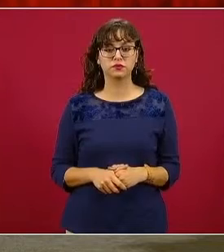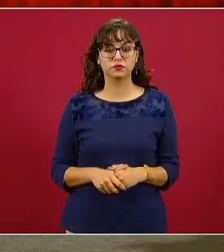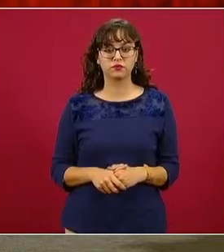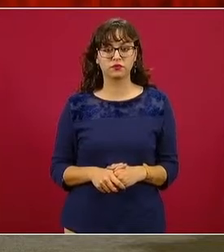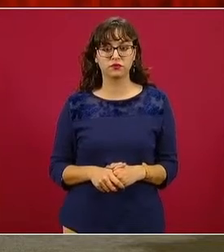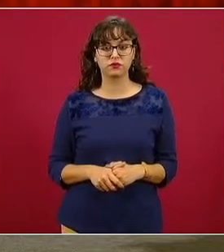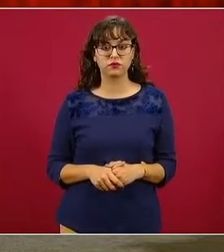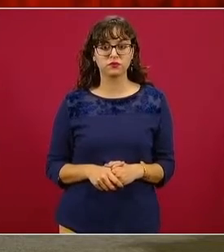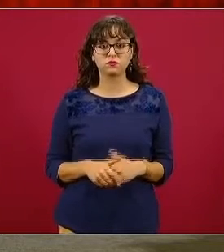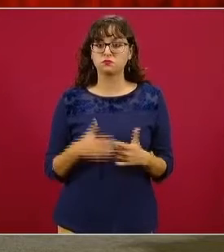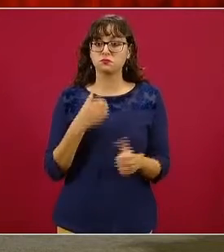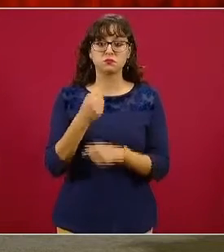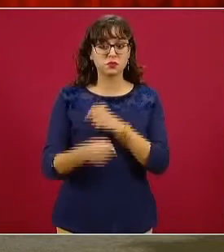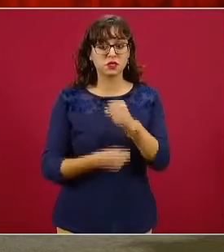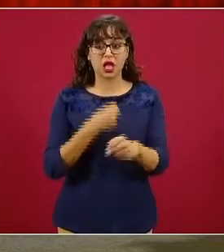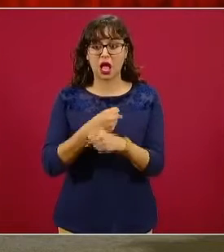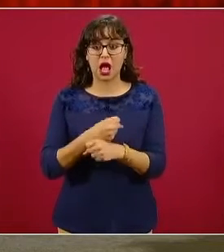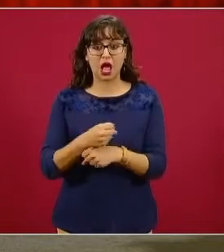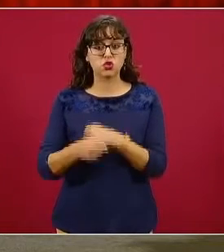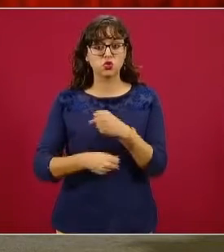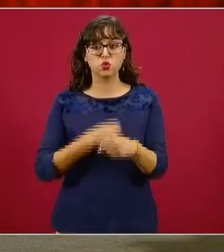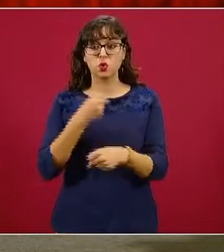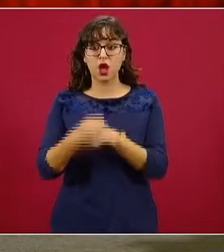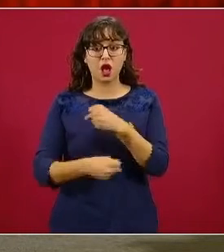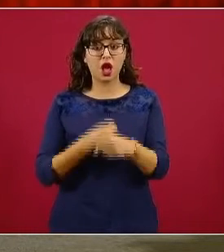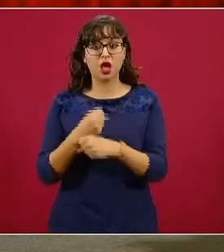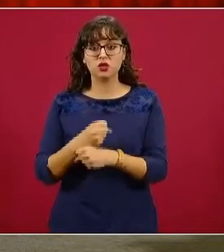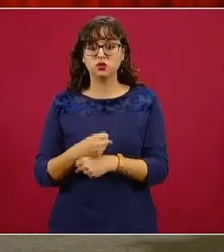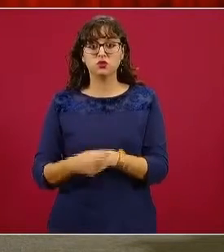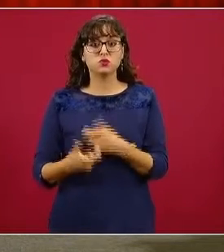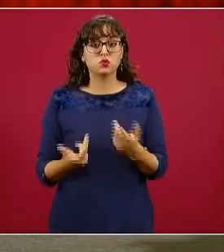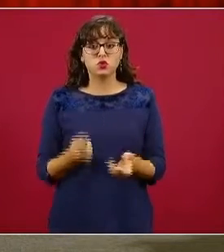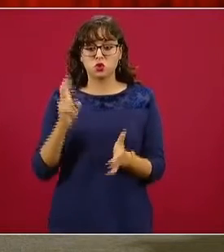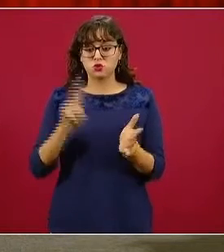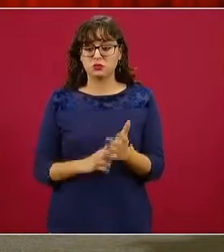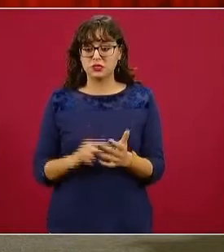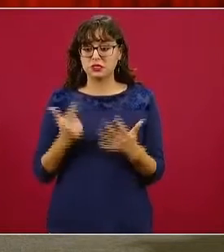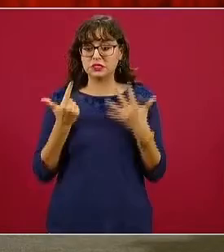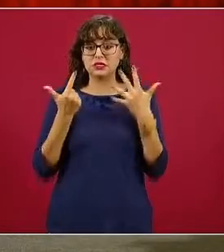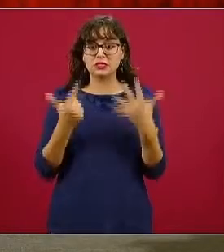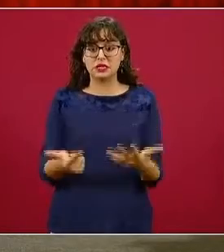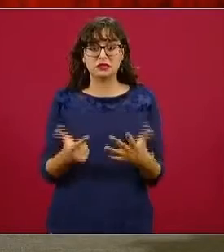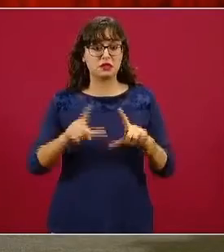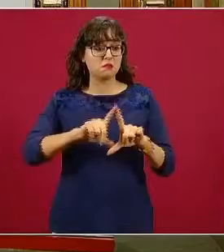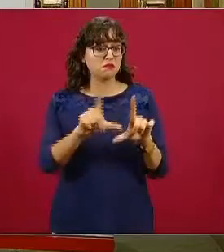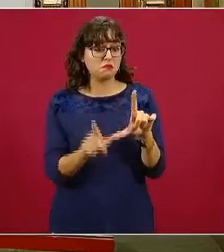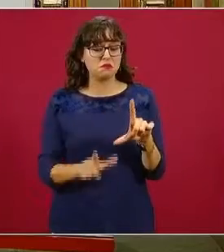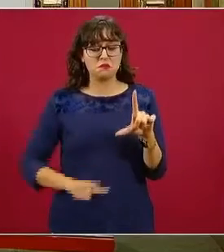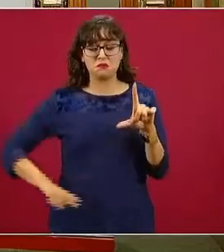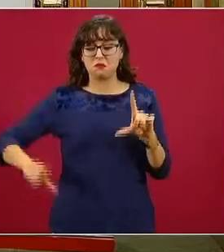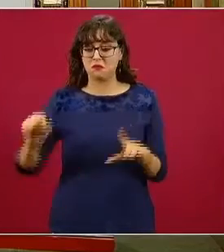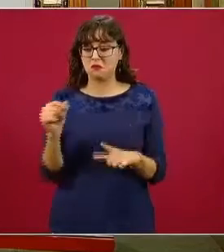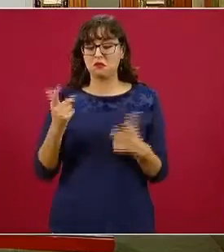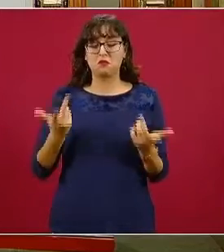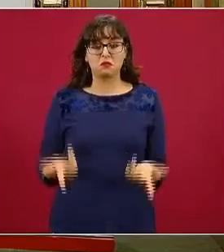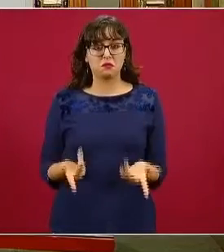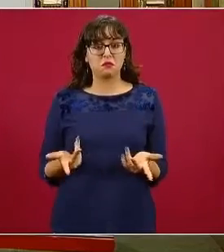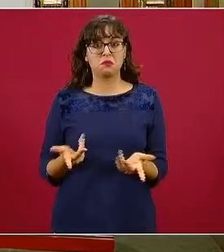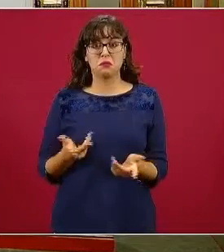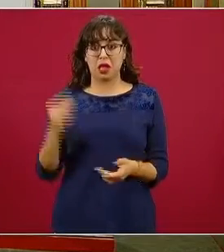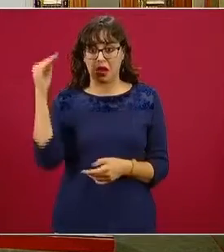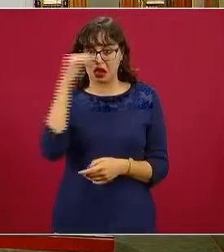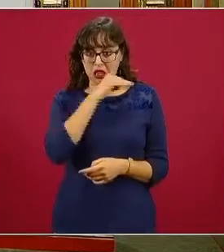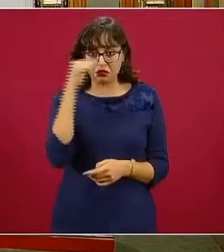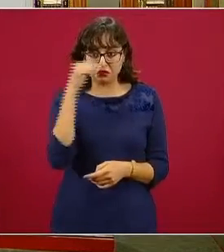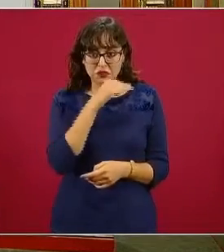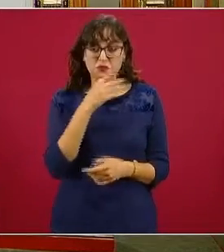practica todos los años. Desde el año 2007 es un programa nacional, gratuito, lo pagamos todas las mexicanas y